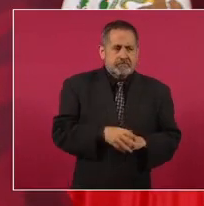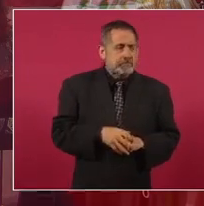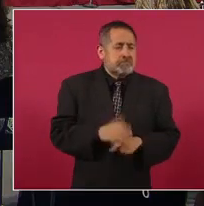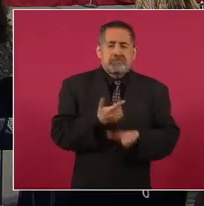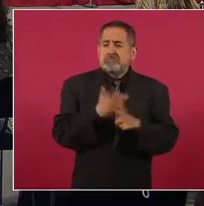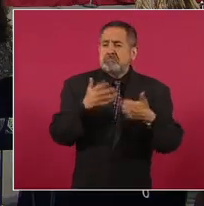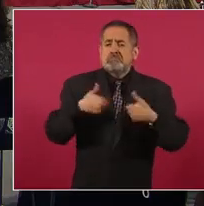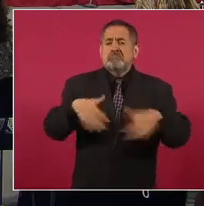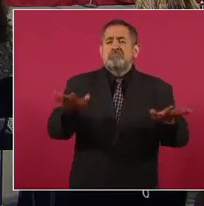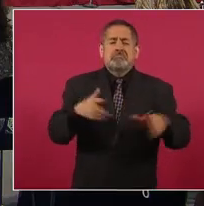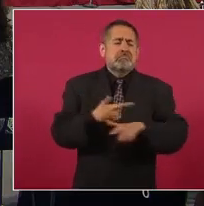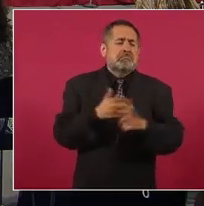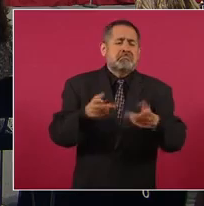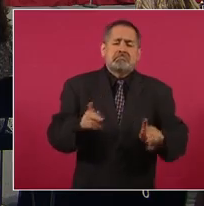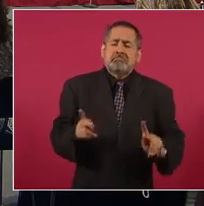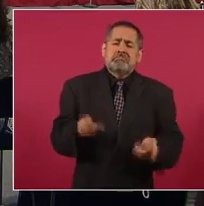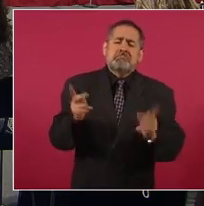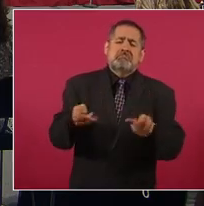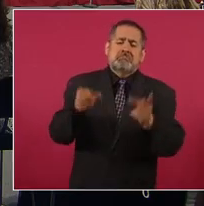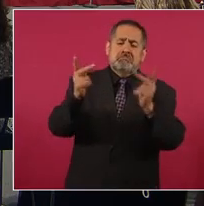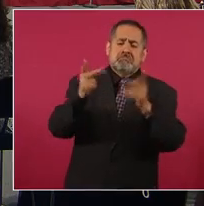indiscriminada, sin límites.